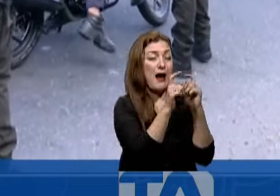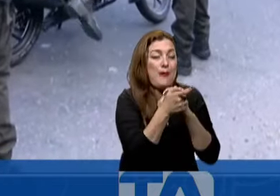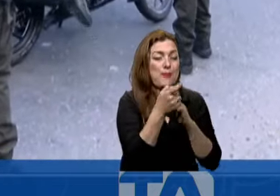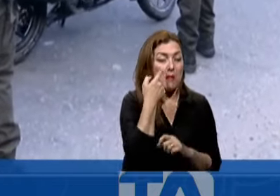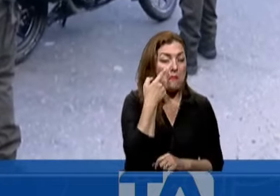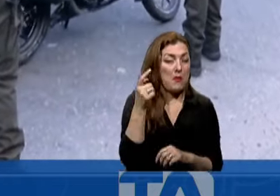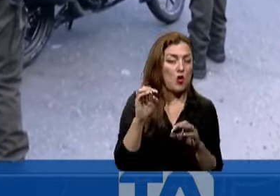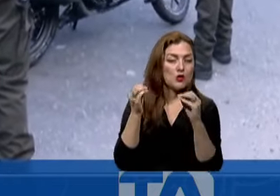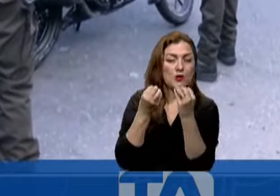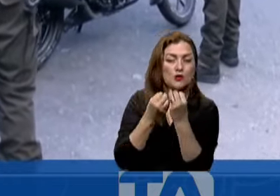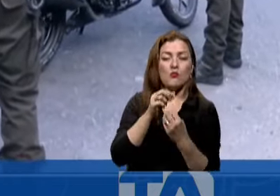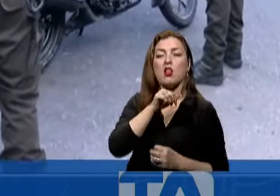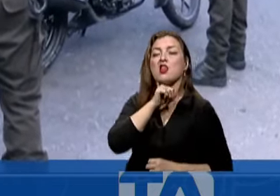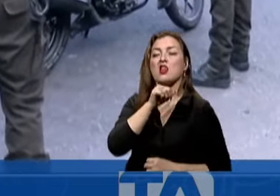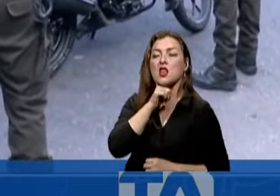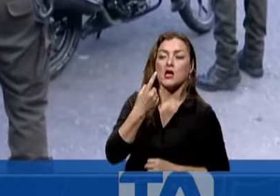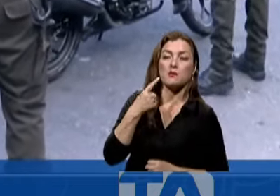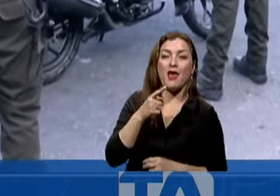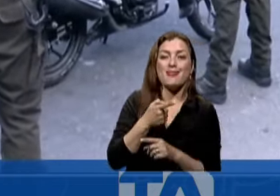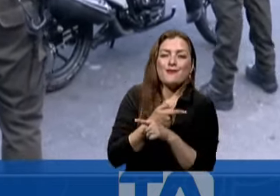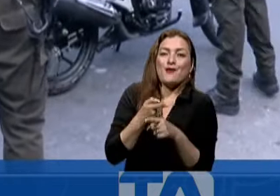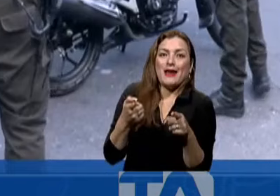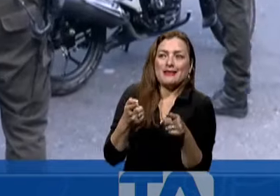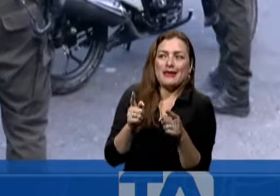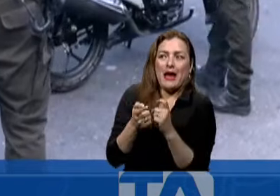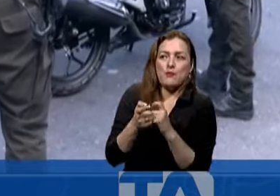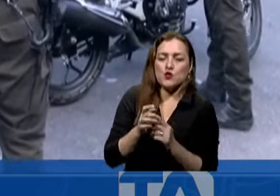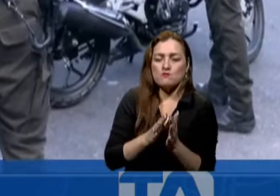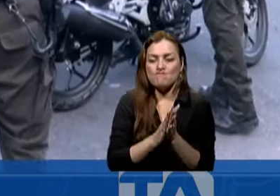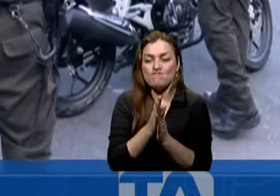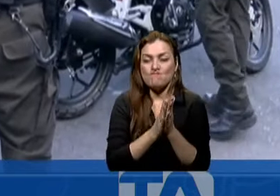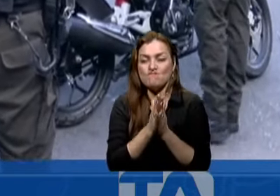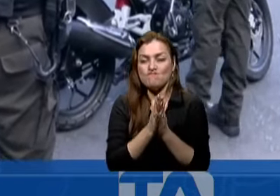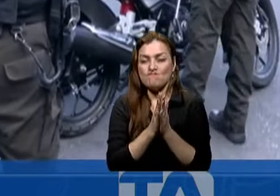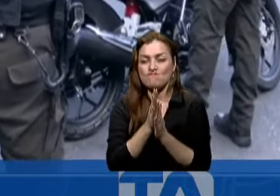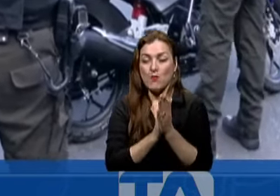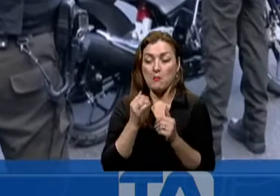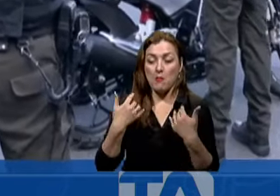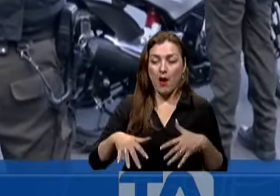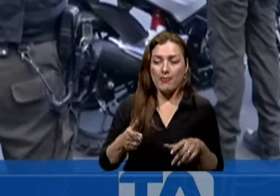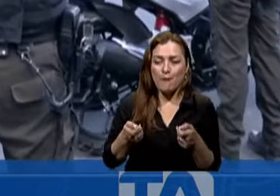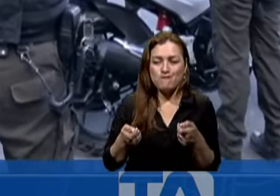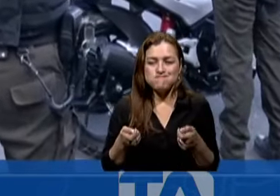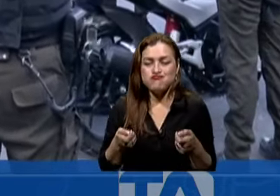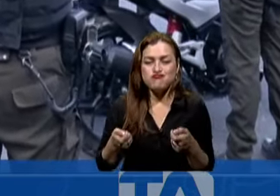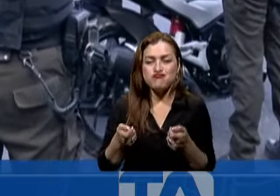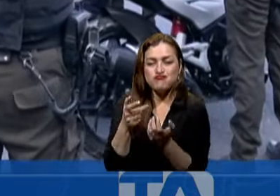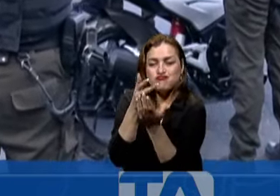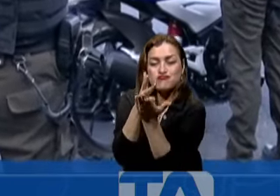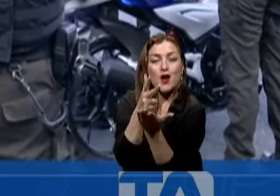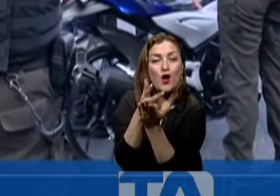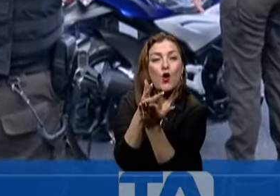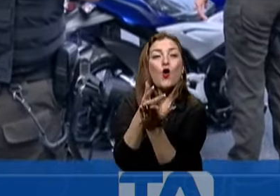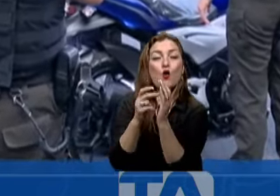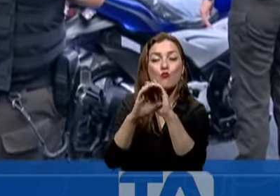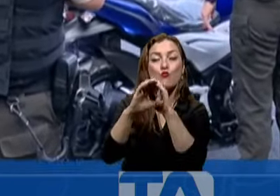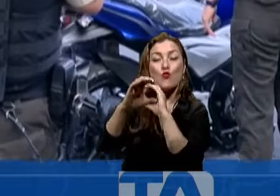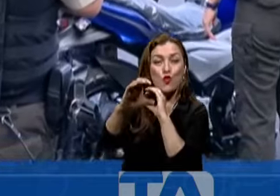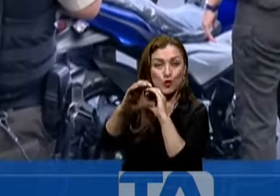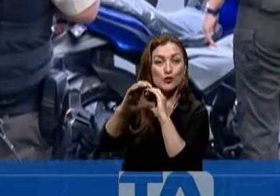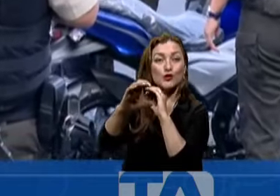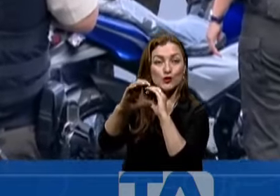de las organizaciones delictivas. Ahora se han enfocado en ejecutar estos operativos de control en las estaciones y paradas de buses y